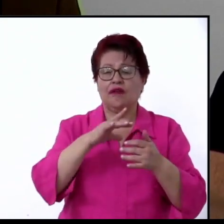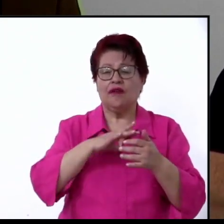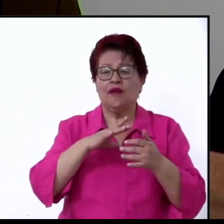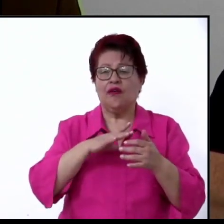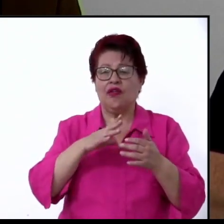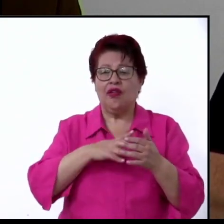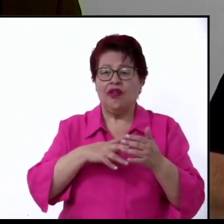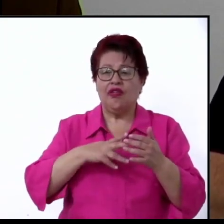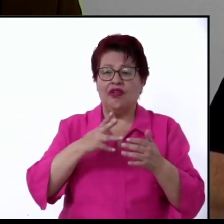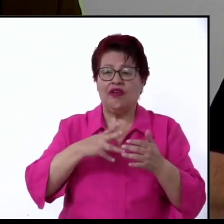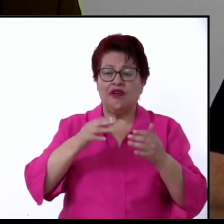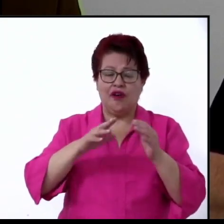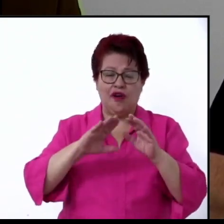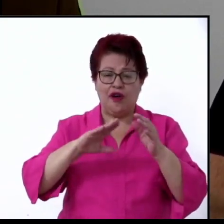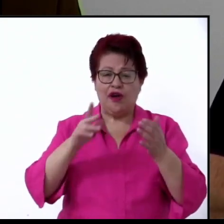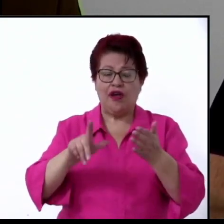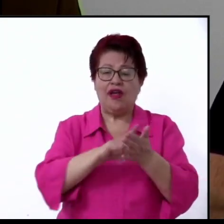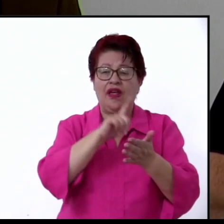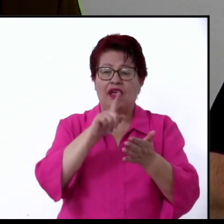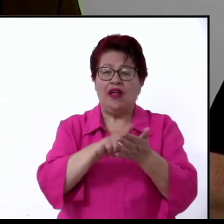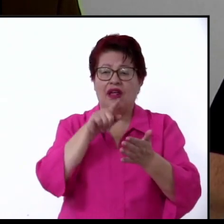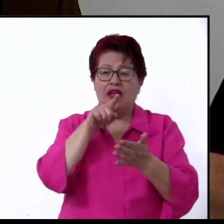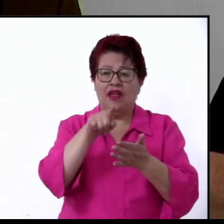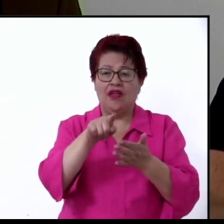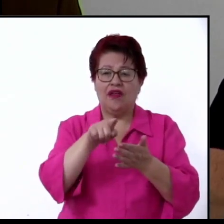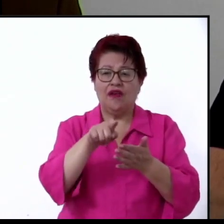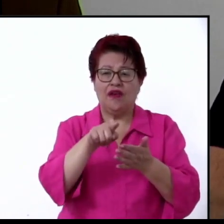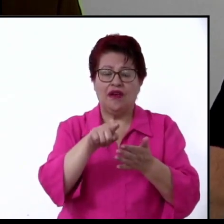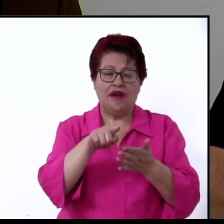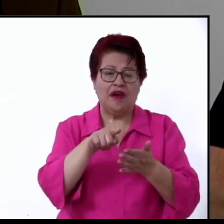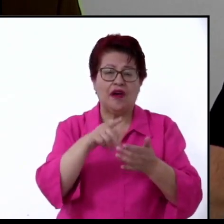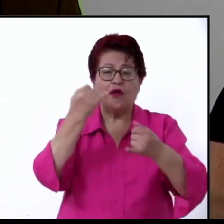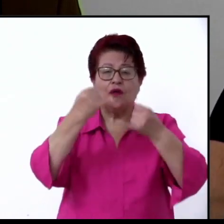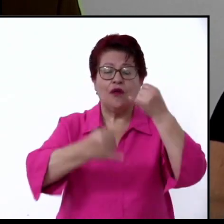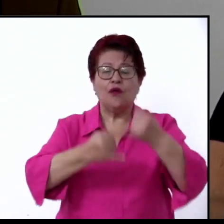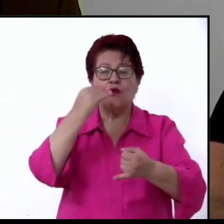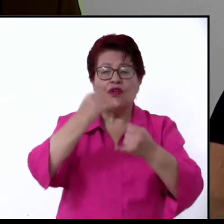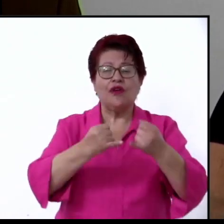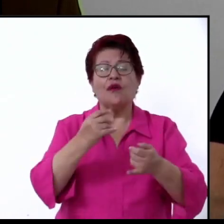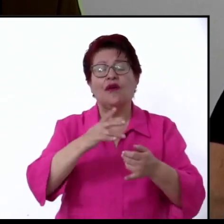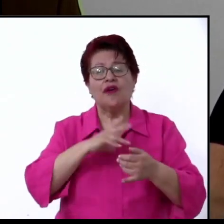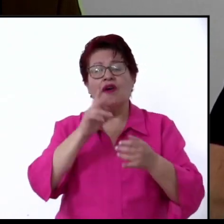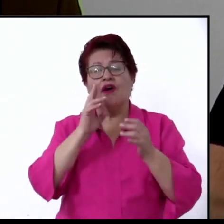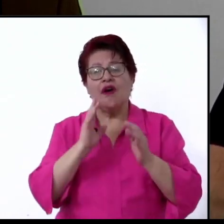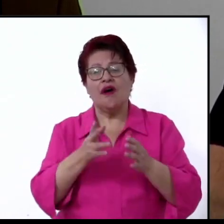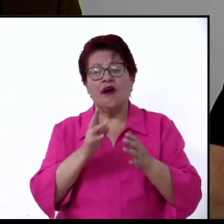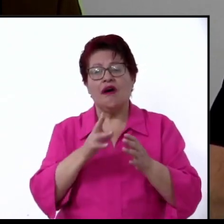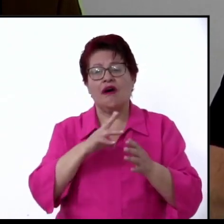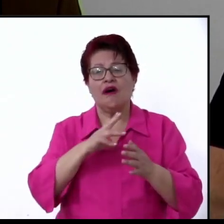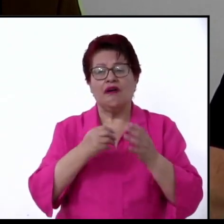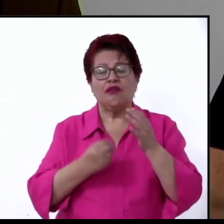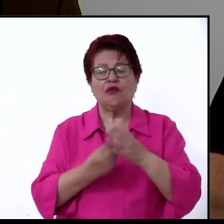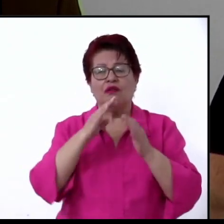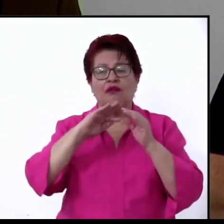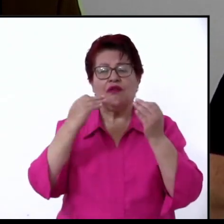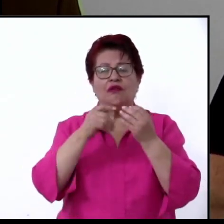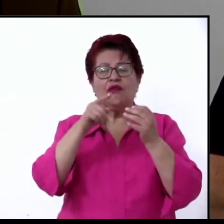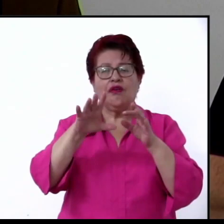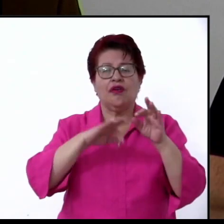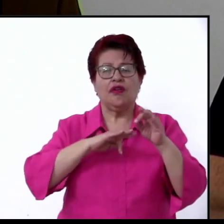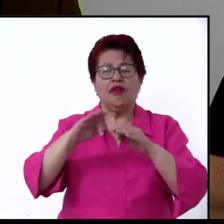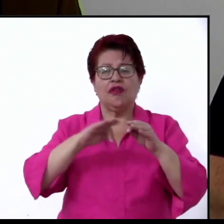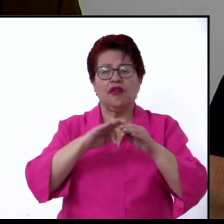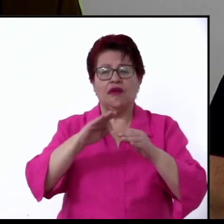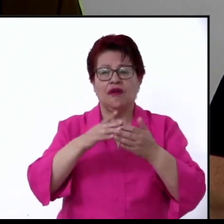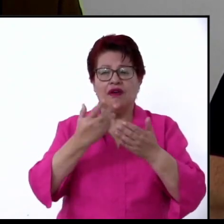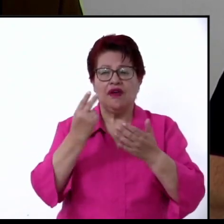su marco jurídico. La actualización de su marco jurídico para reconocer que existen incluso nuevas formas de trabajo